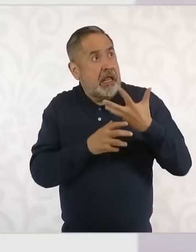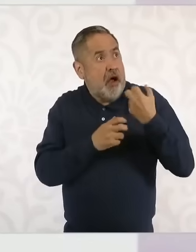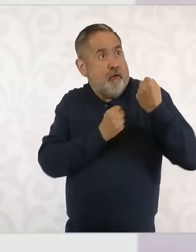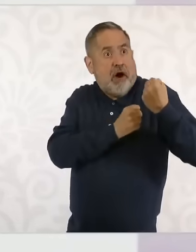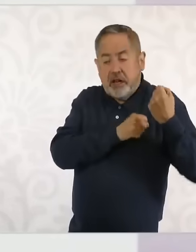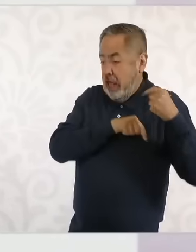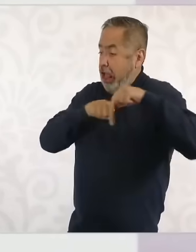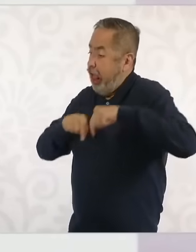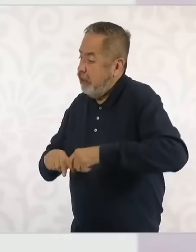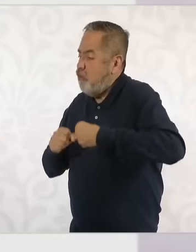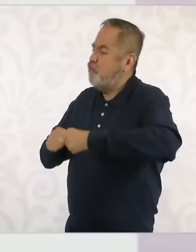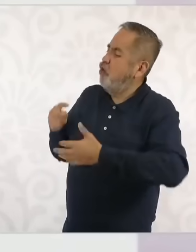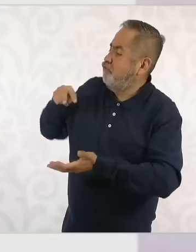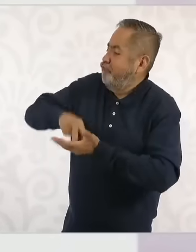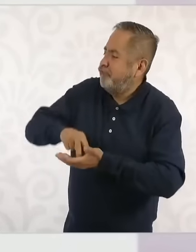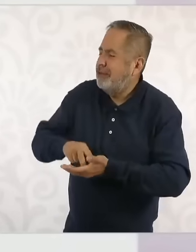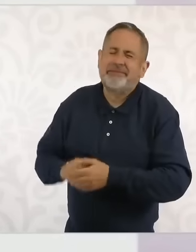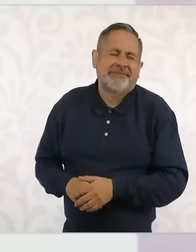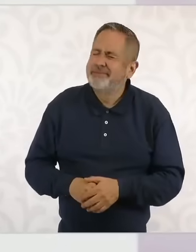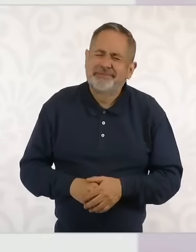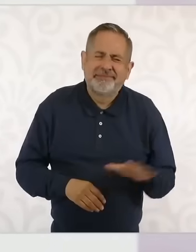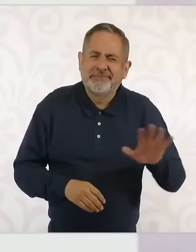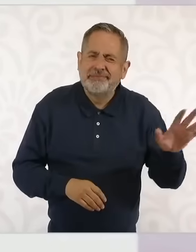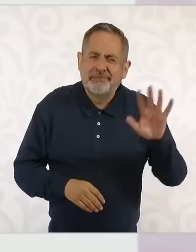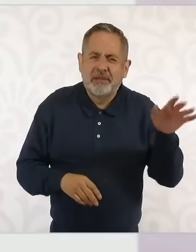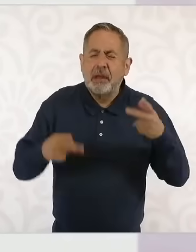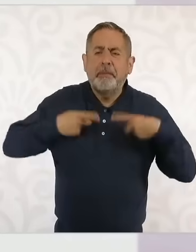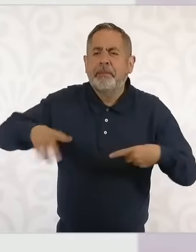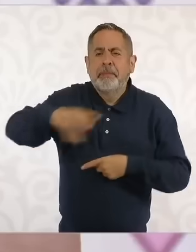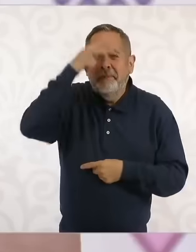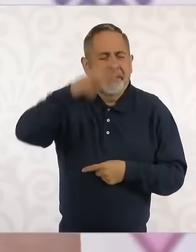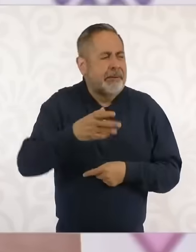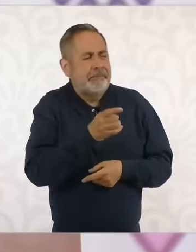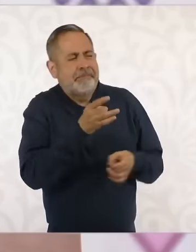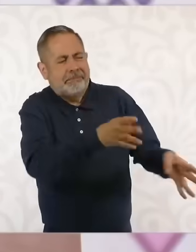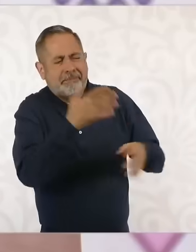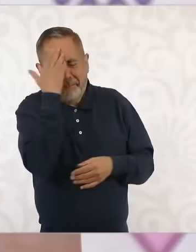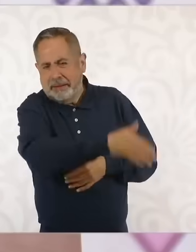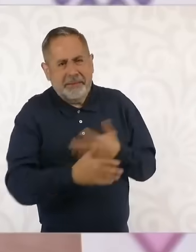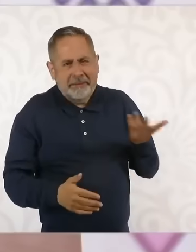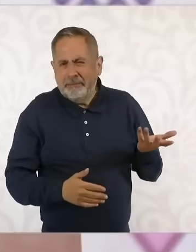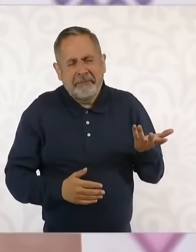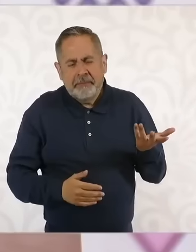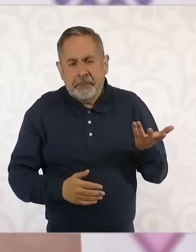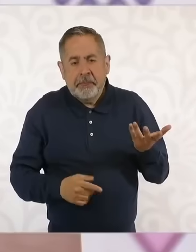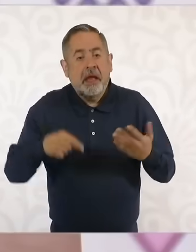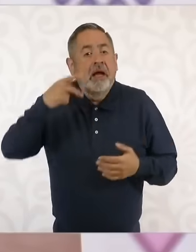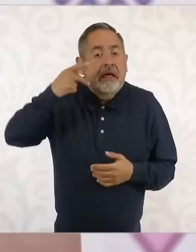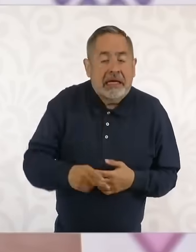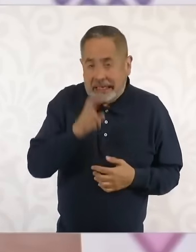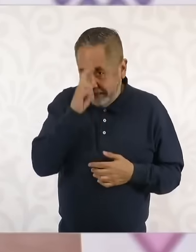afuera van a tener mayor presencia con el pueblo de México. No, la soberanía es algo